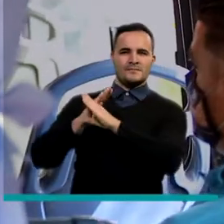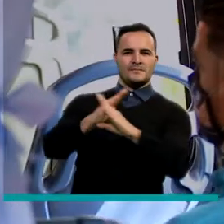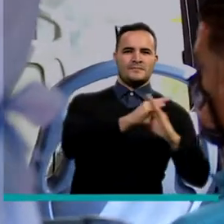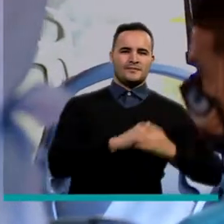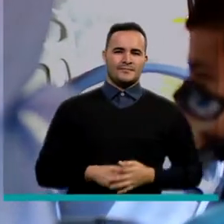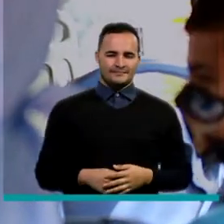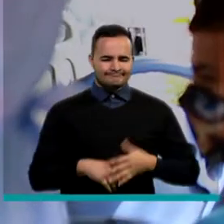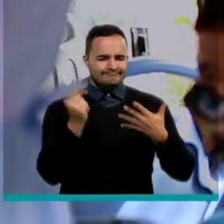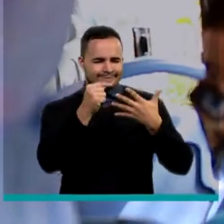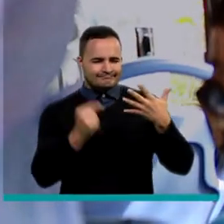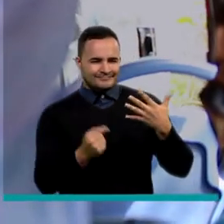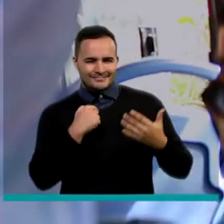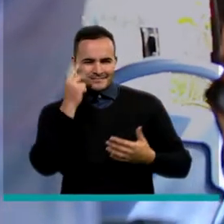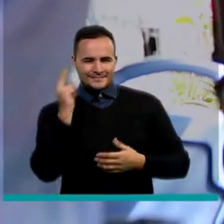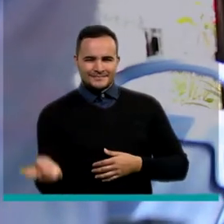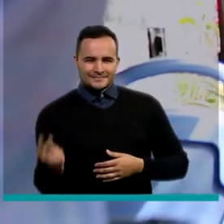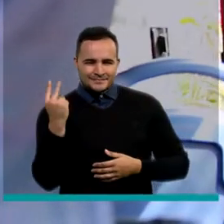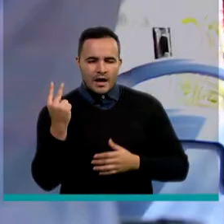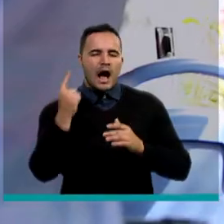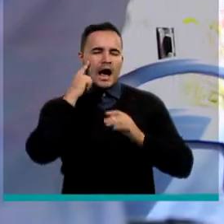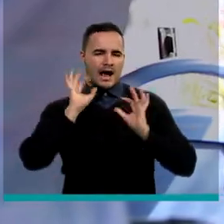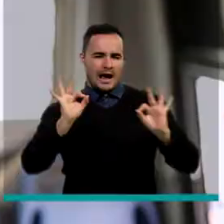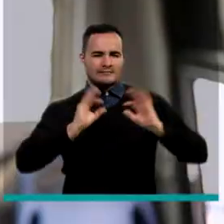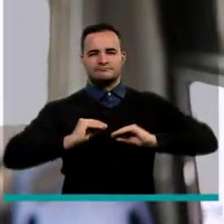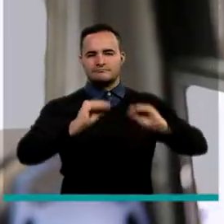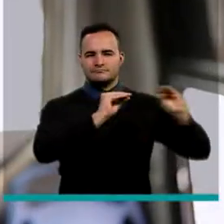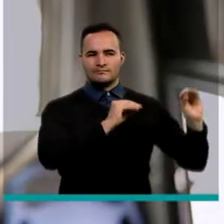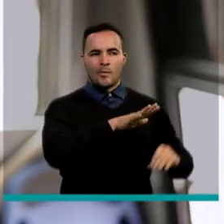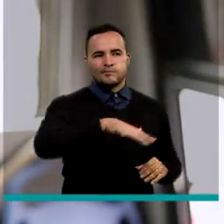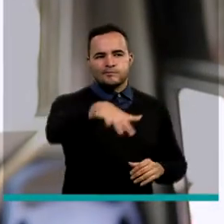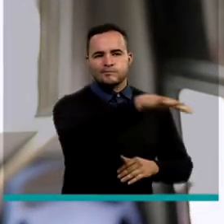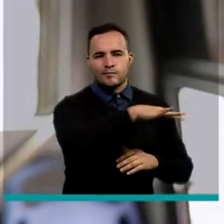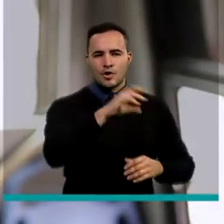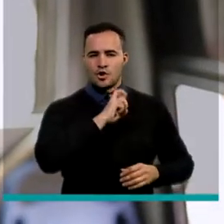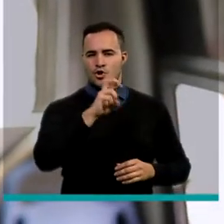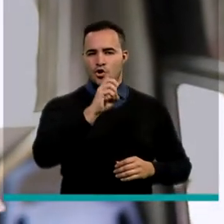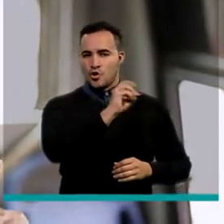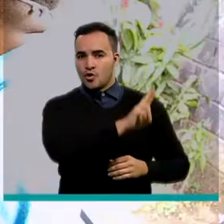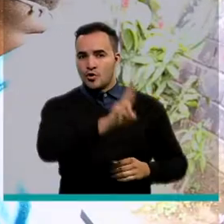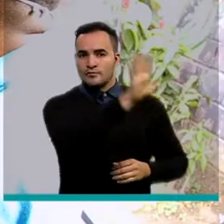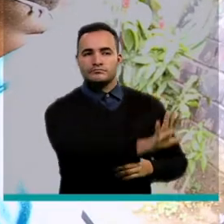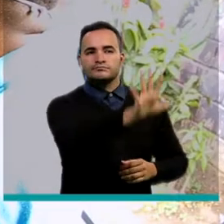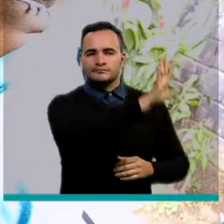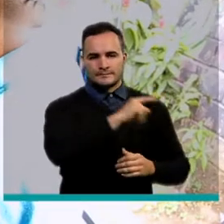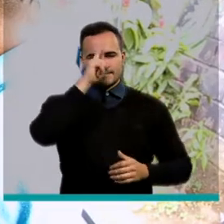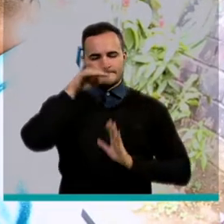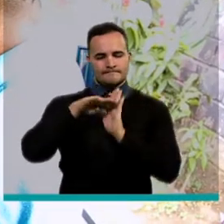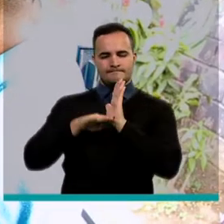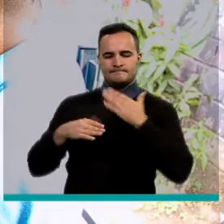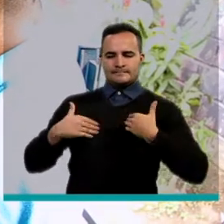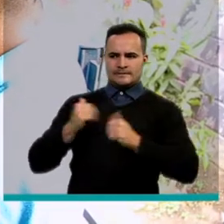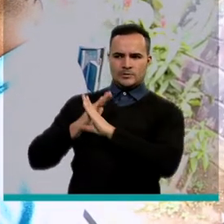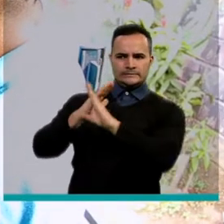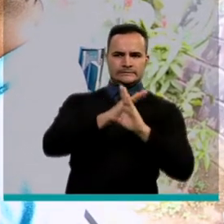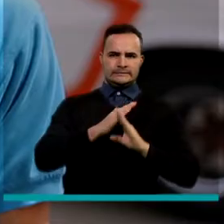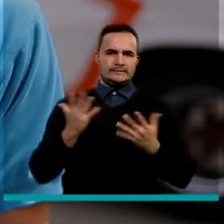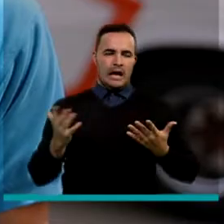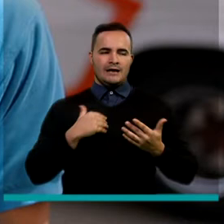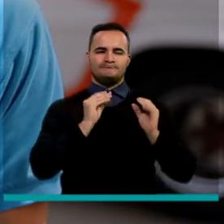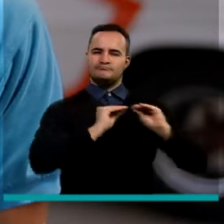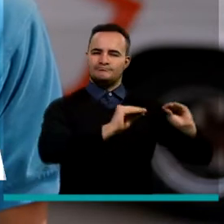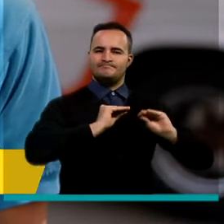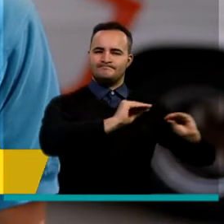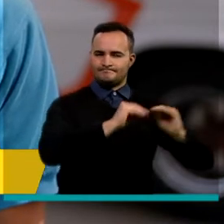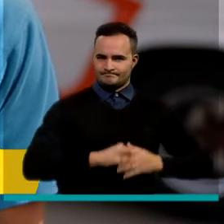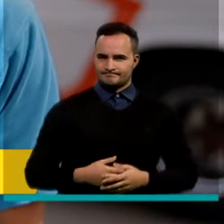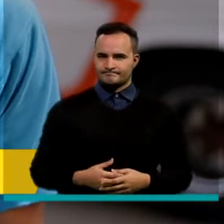componentes hacen parte de las capacitaciones que reciben los conductores de la zona nororiental en protocolos de bioseguridad. Hay cosas que